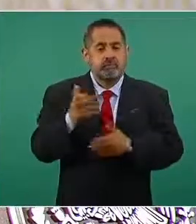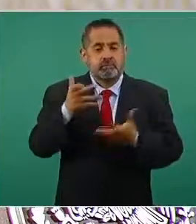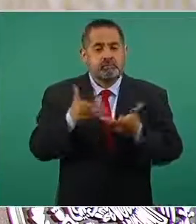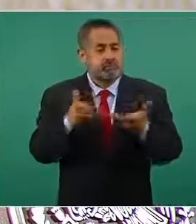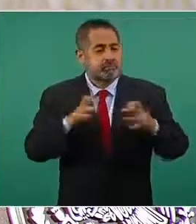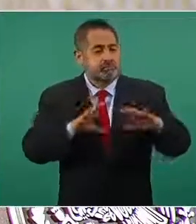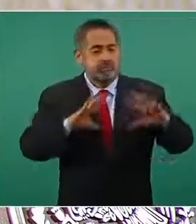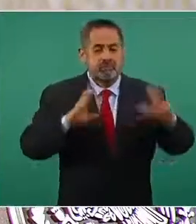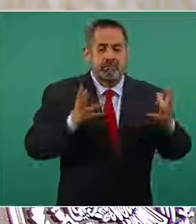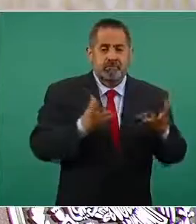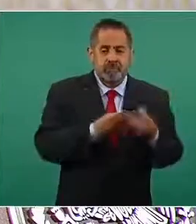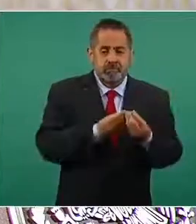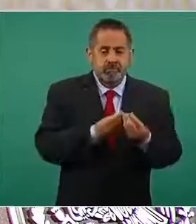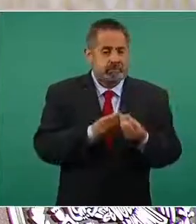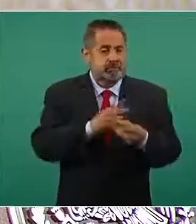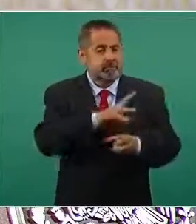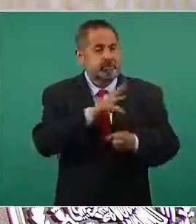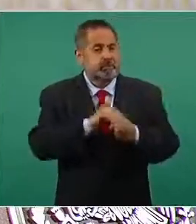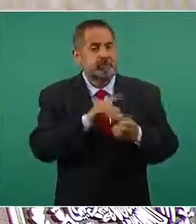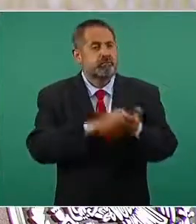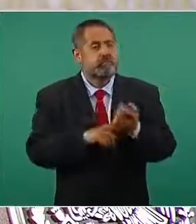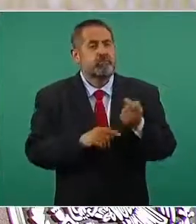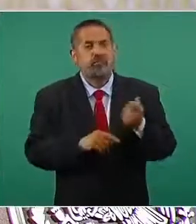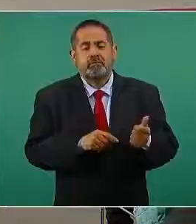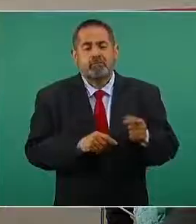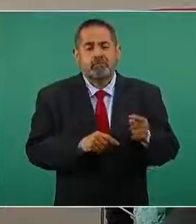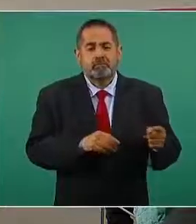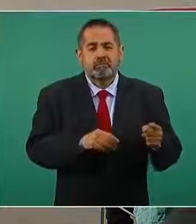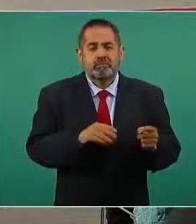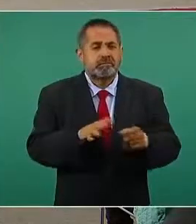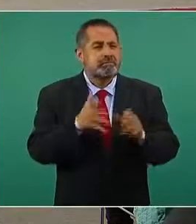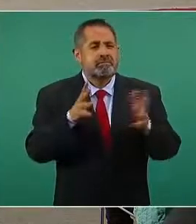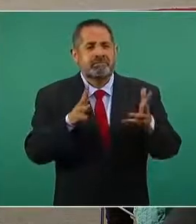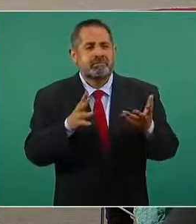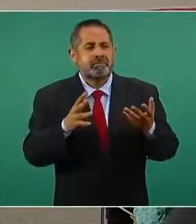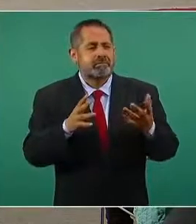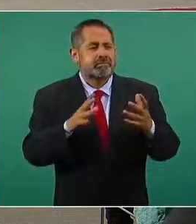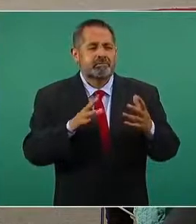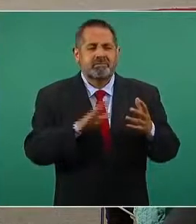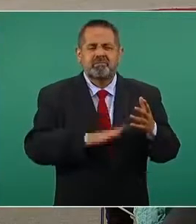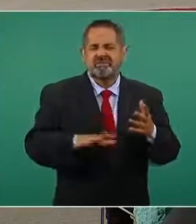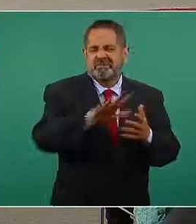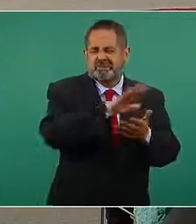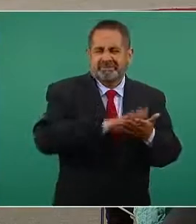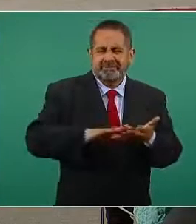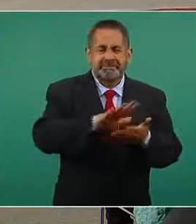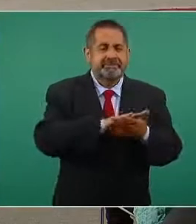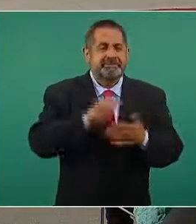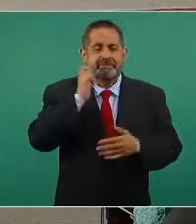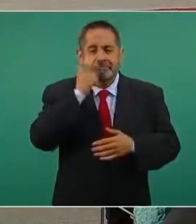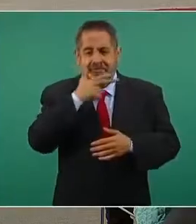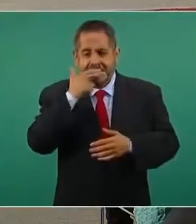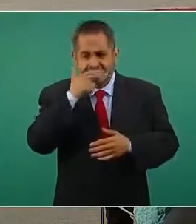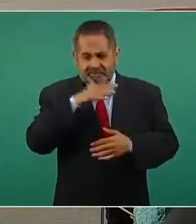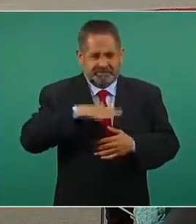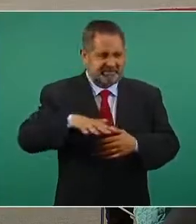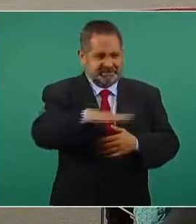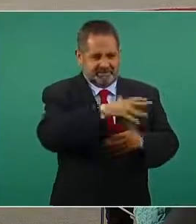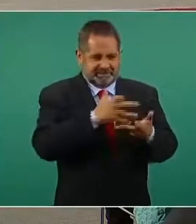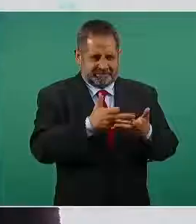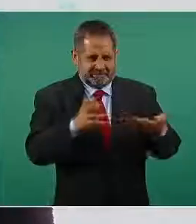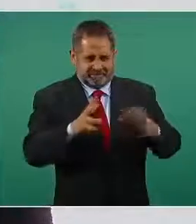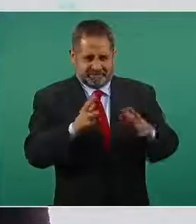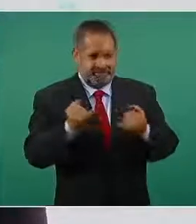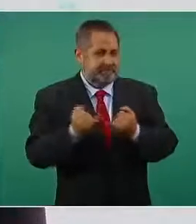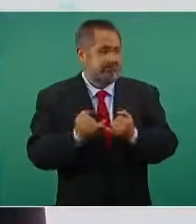lo sumamos en superficie es casi el estado de Chihuahua lo que está concesionado para minería.